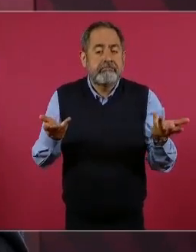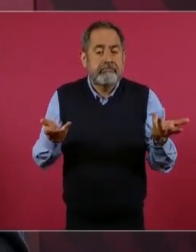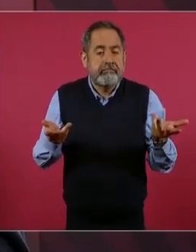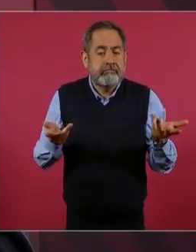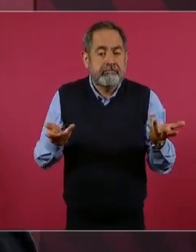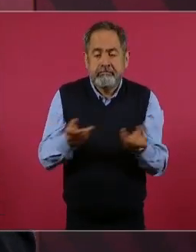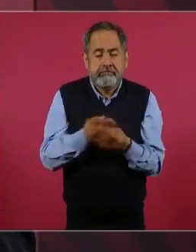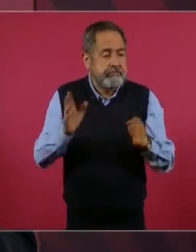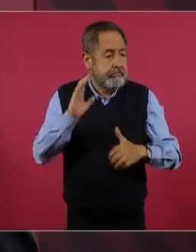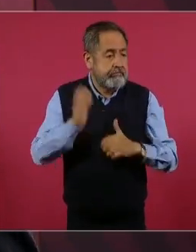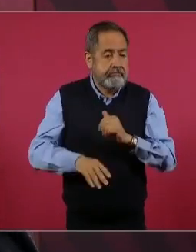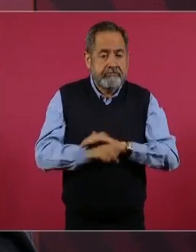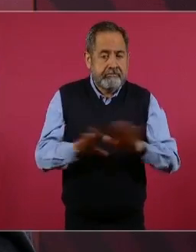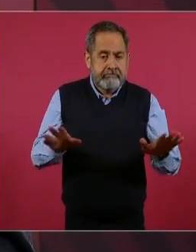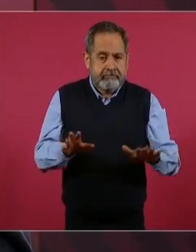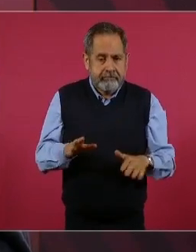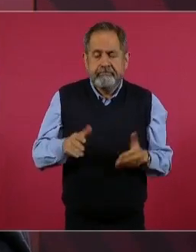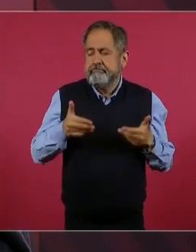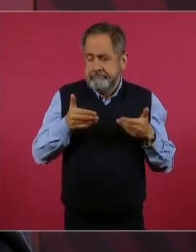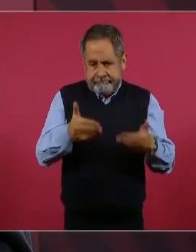Pero ya pasaron las elecciones,